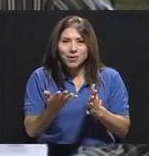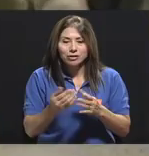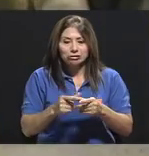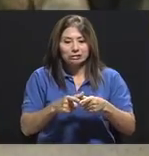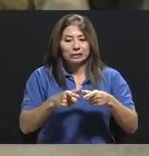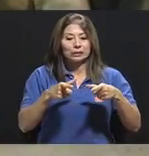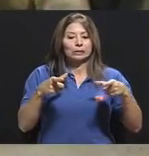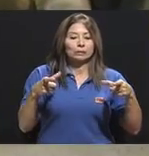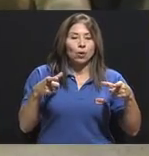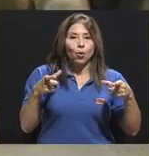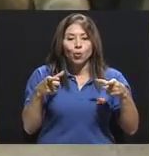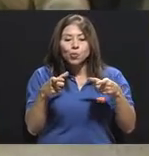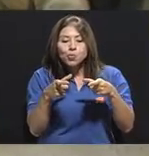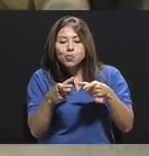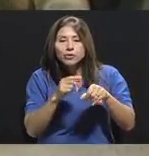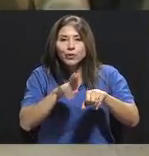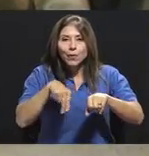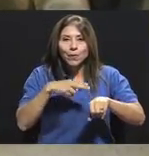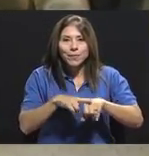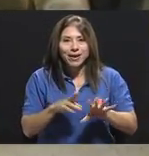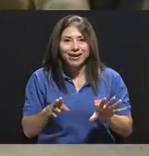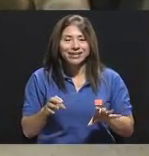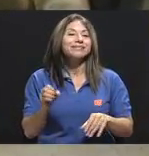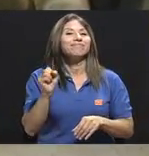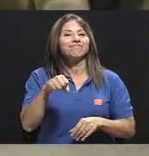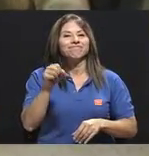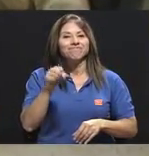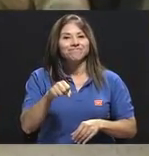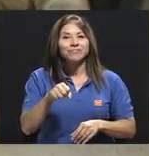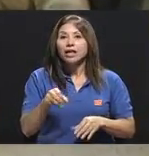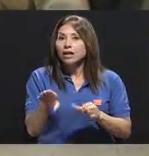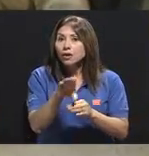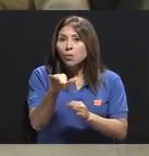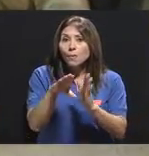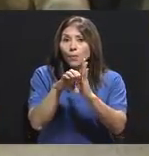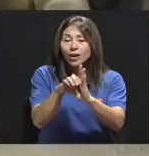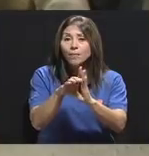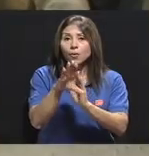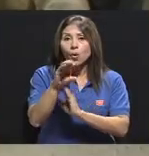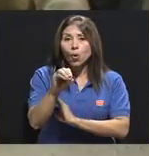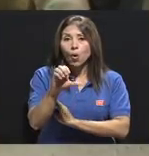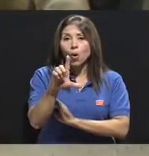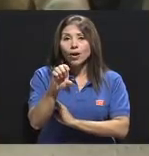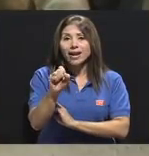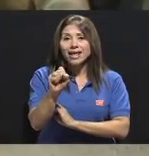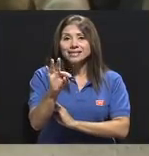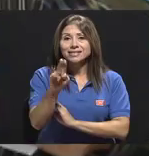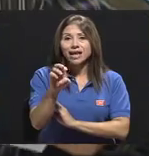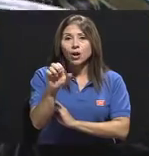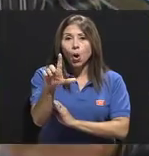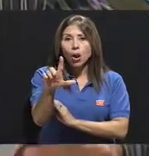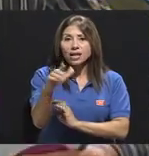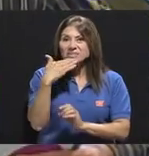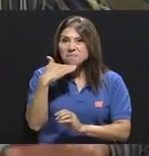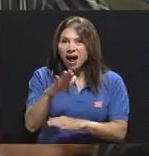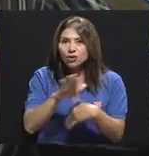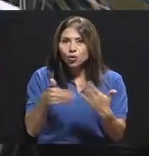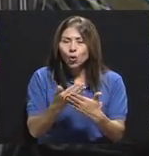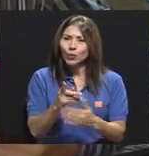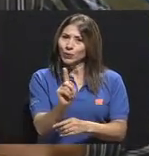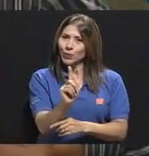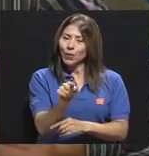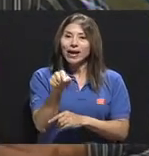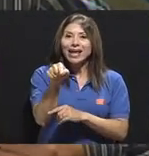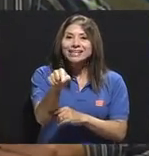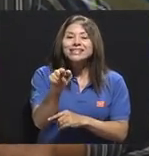nos va la mano Sí claro y así mismo el colesterol no es que todo el colesterol Es malo es que el colesterol es necesario porque de ahí parten